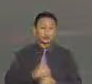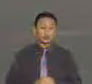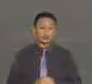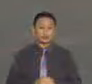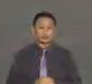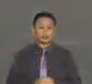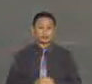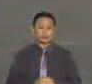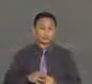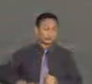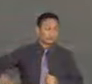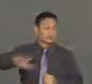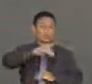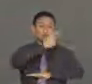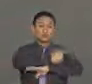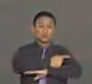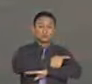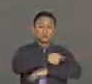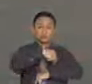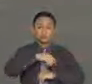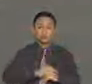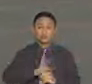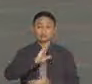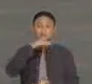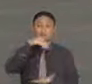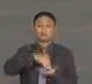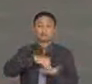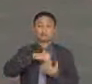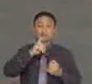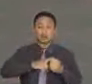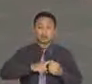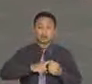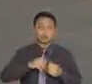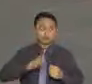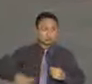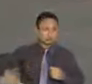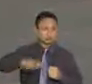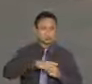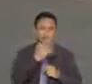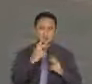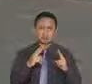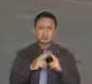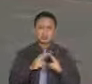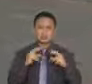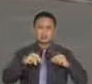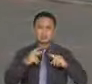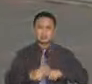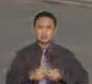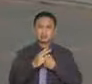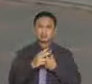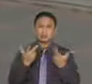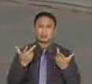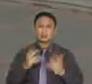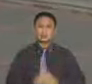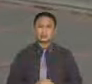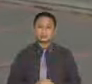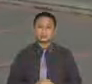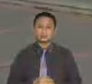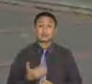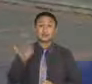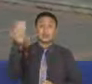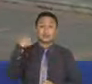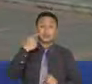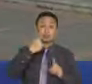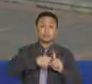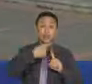estamos en la plaza de Santo Domingo centro histórico de la capital que es una plaza muy conocida a sus inicios pues prácticamente era un mercado